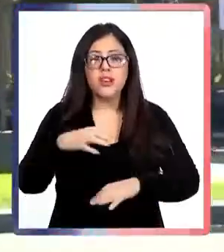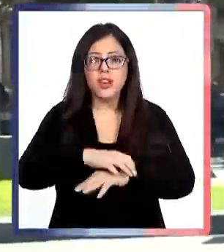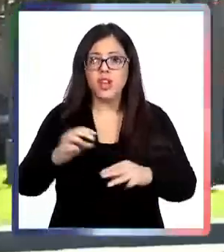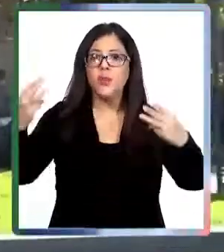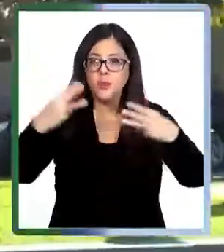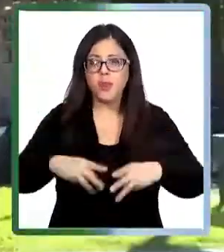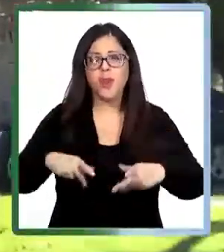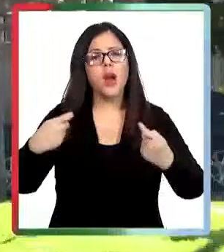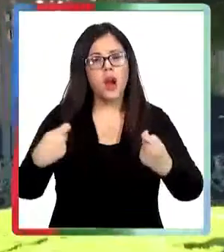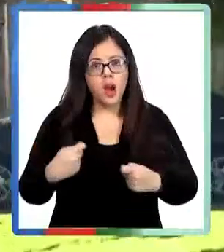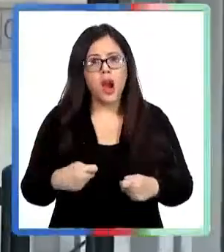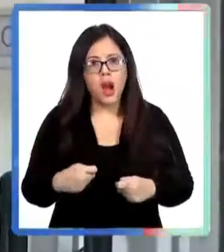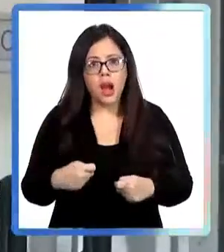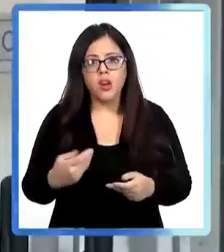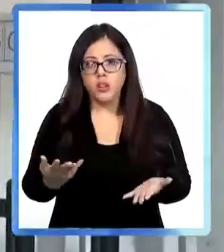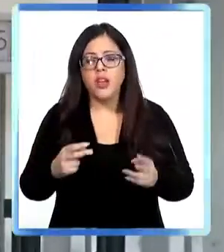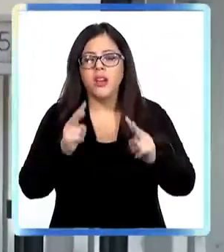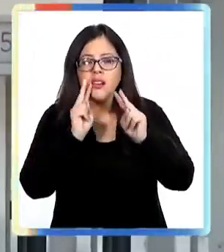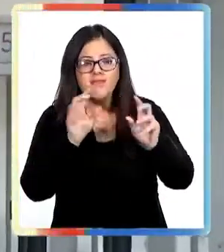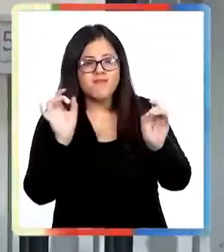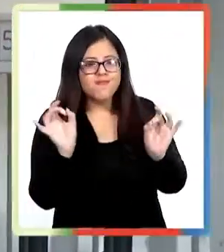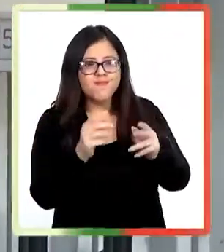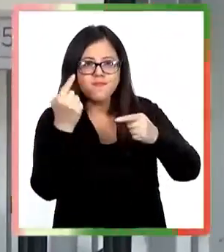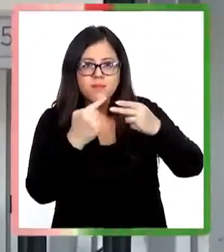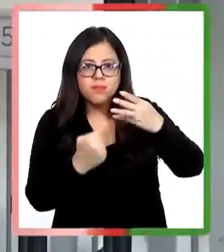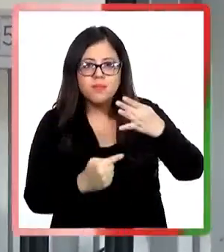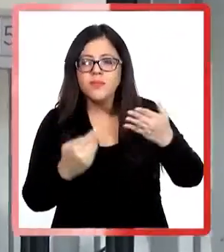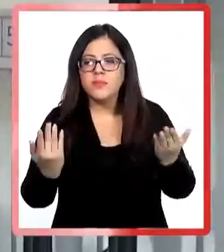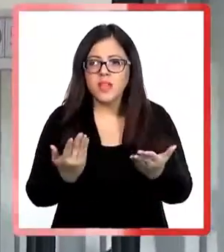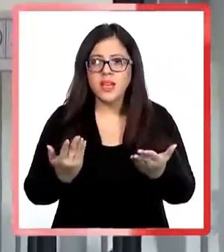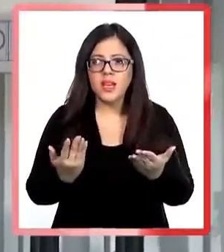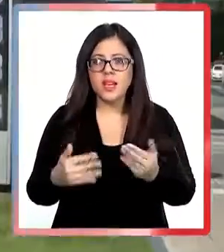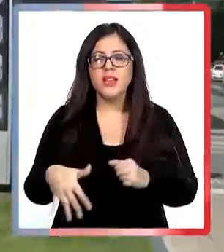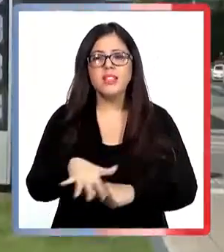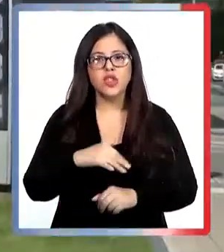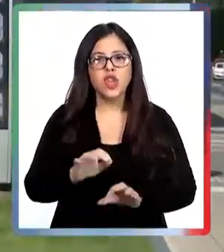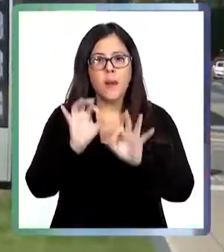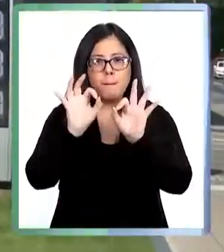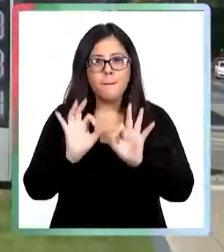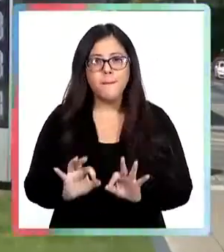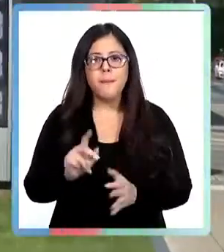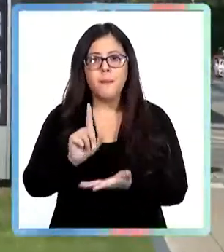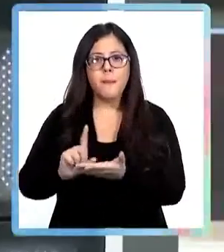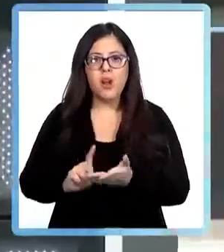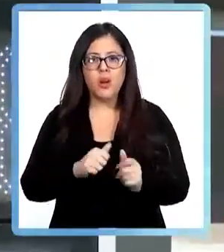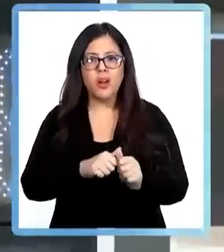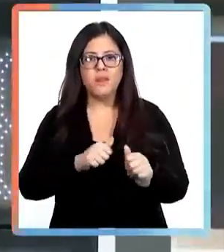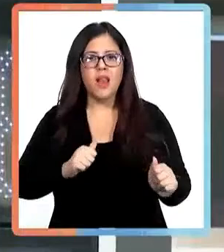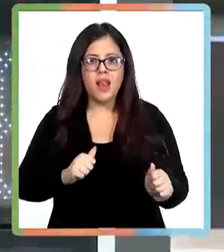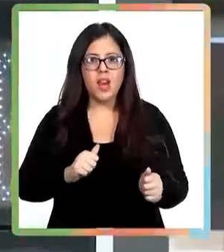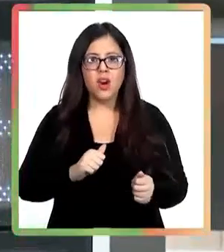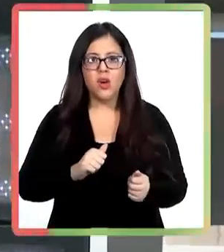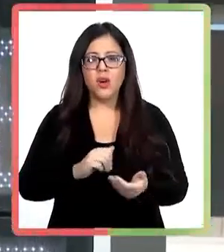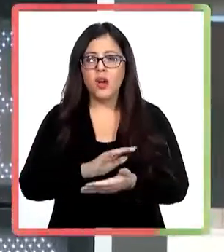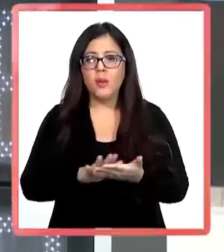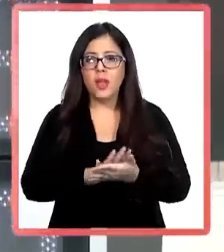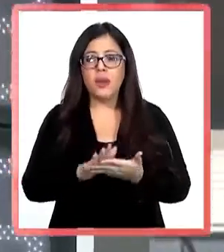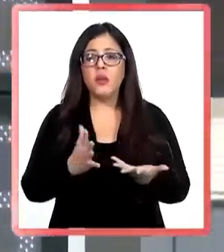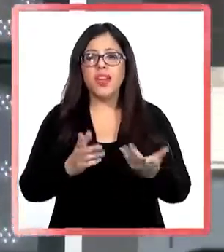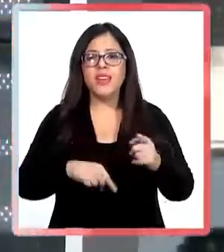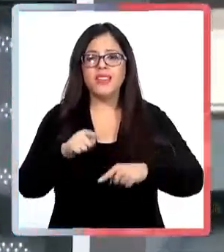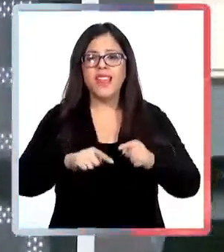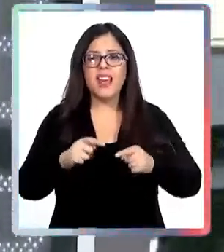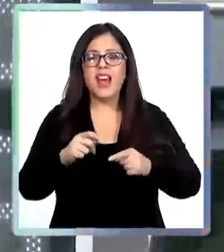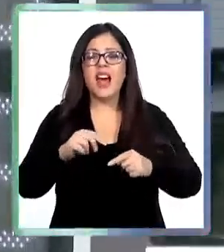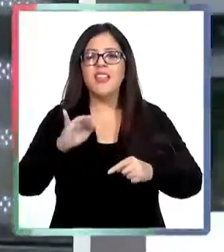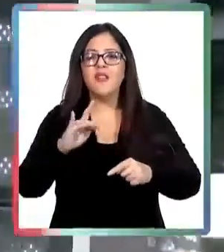es particularmente caro y estamos viendo posibilidades de establecer situaciones específicas para zonas rezagadas como Williams o Tierra del Fuego.